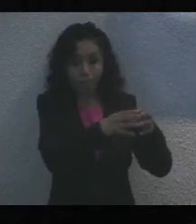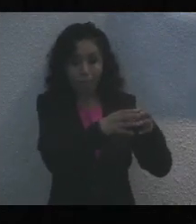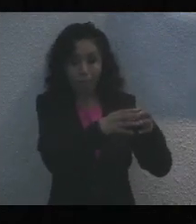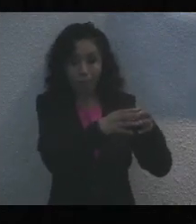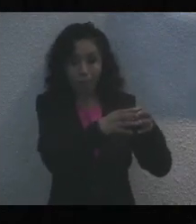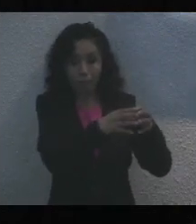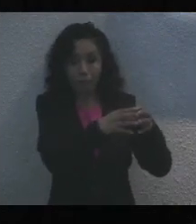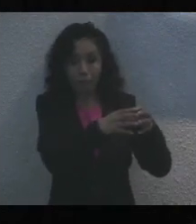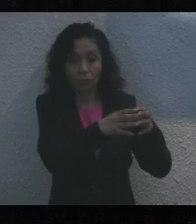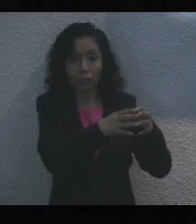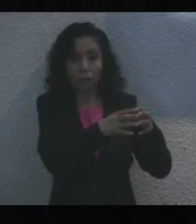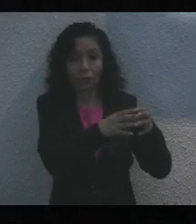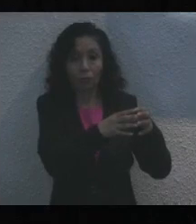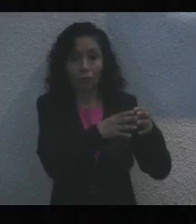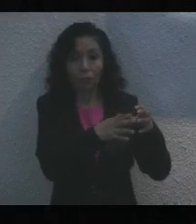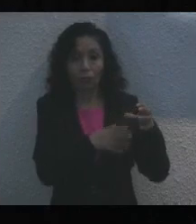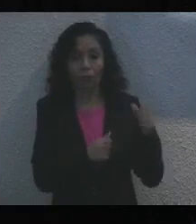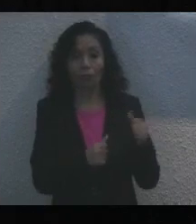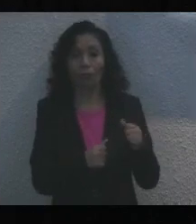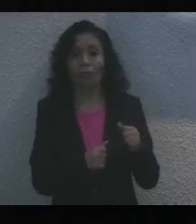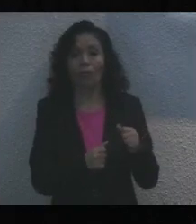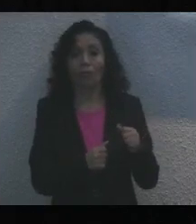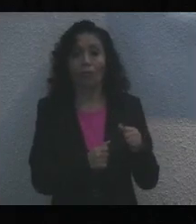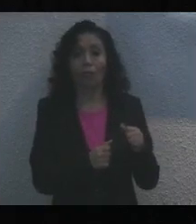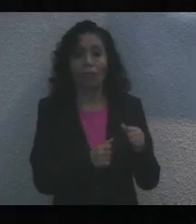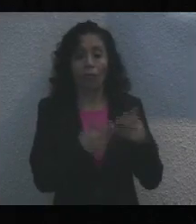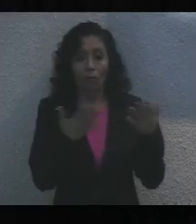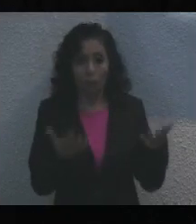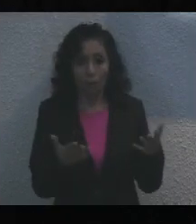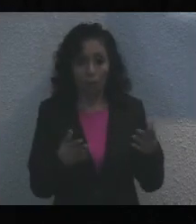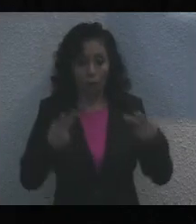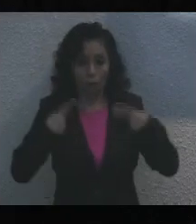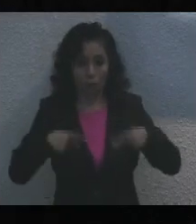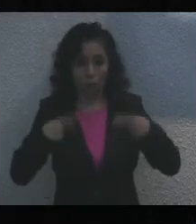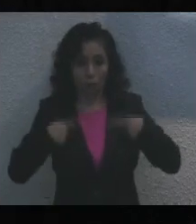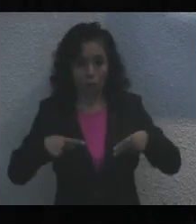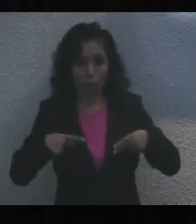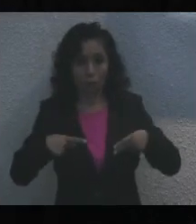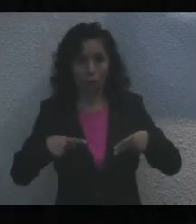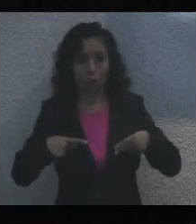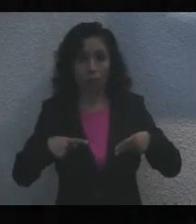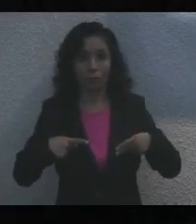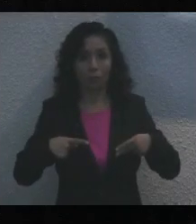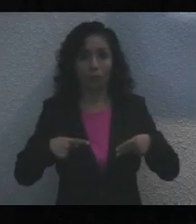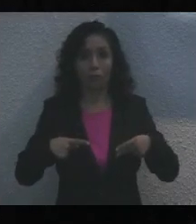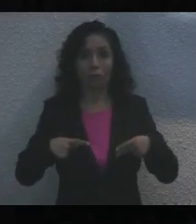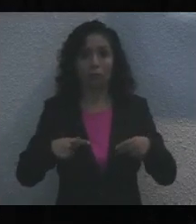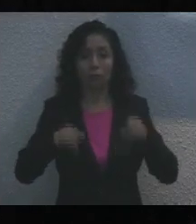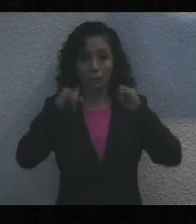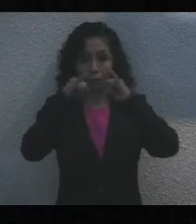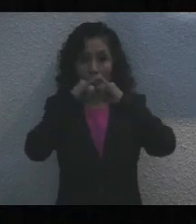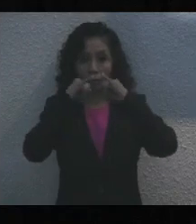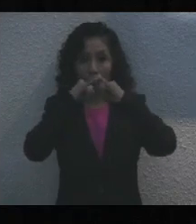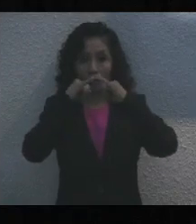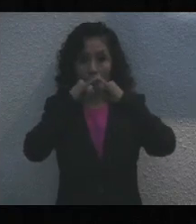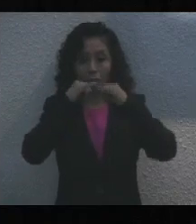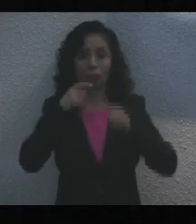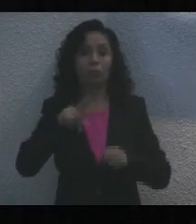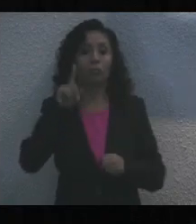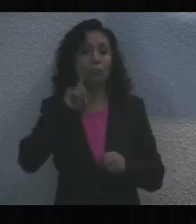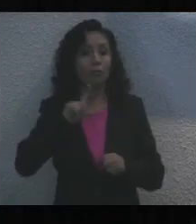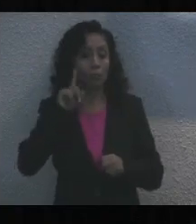del Estado en su calidad de vocal y por la persona titular del Instituto Quintanarroense de la